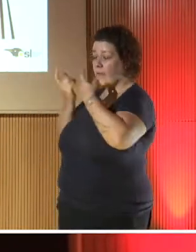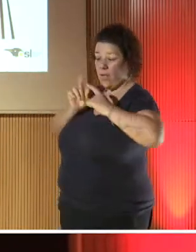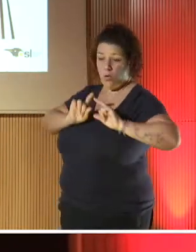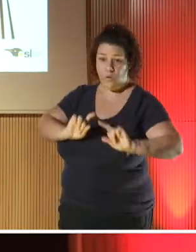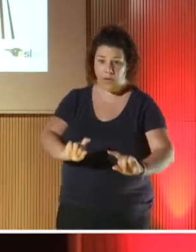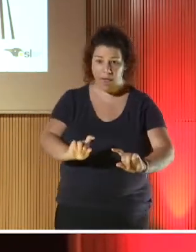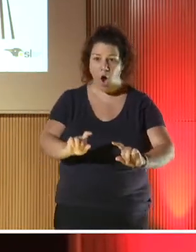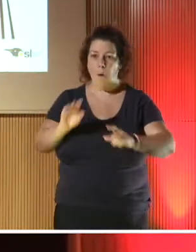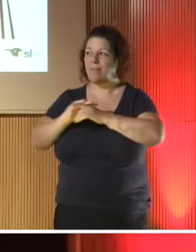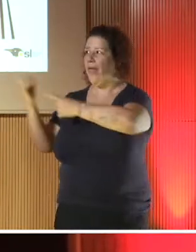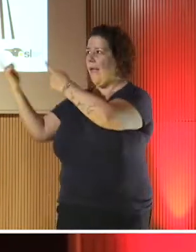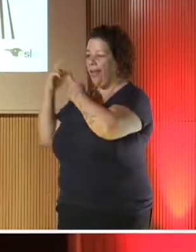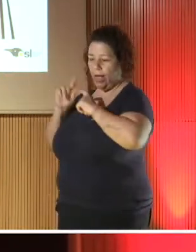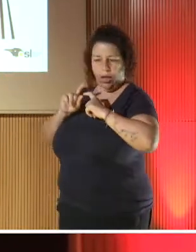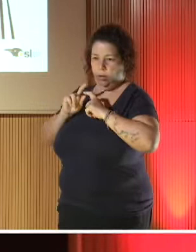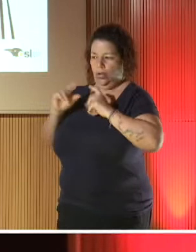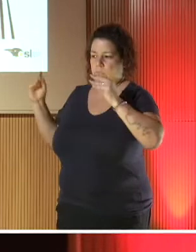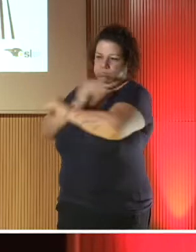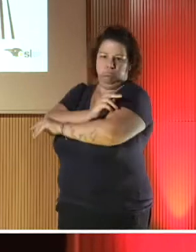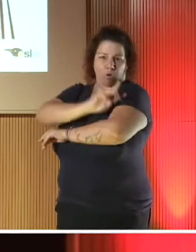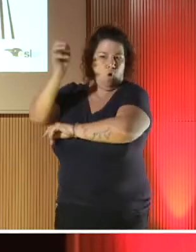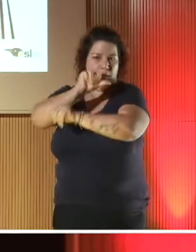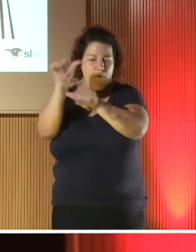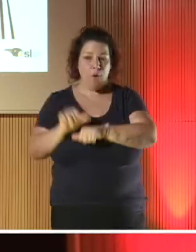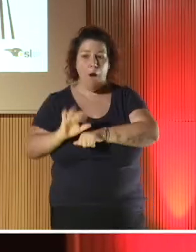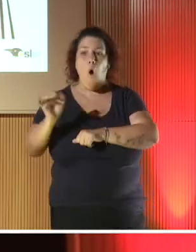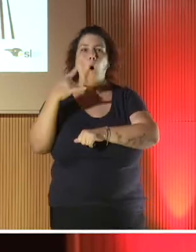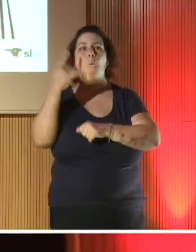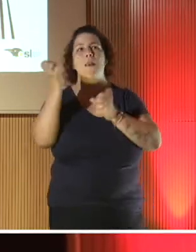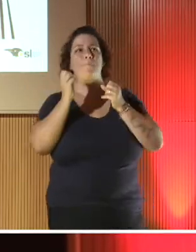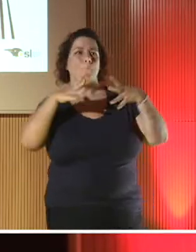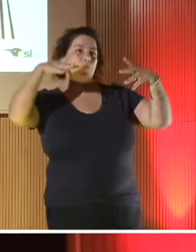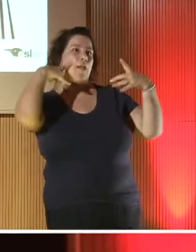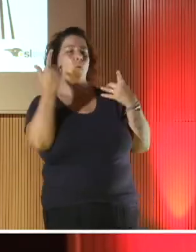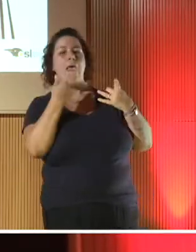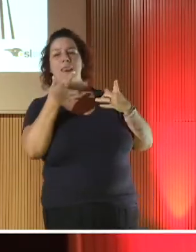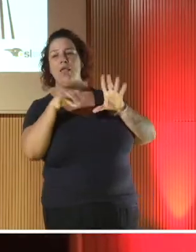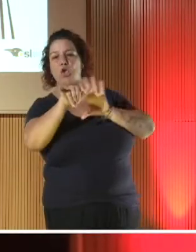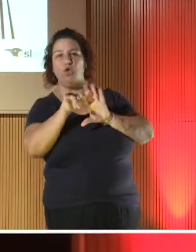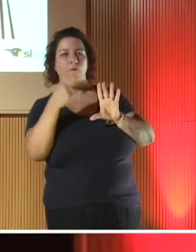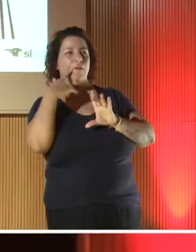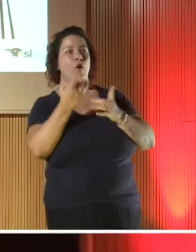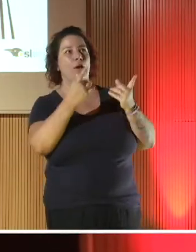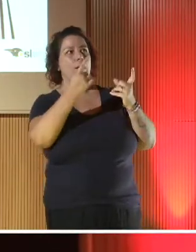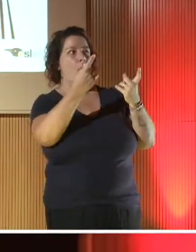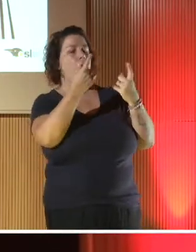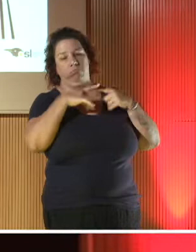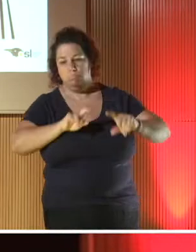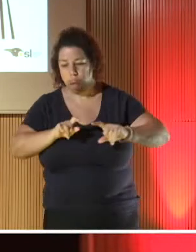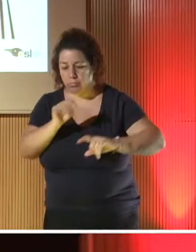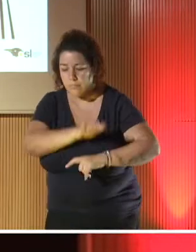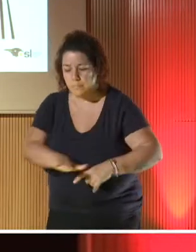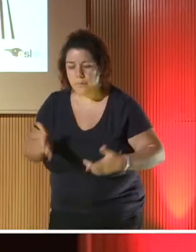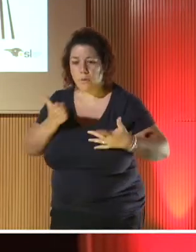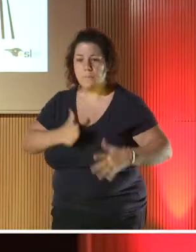lo contrario de lo que han hecho nuestros padres o lo que diga el gurú de ese momento en los vídeos de internet, ¿no? Bien, todos intentamos enseñar a nuestro hijo de